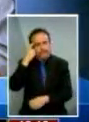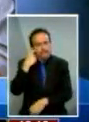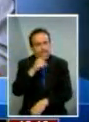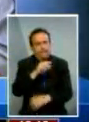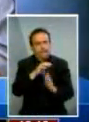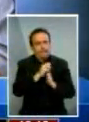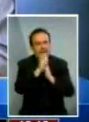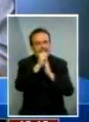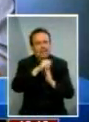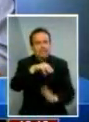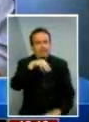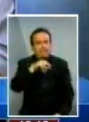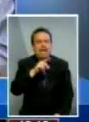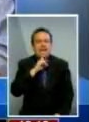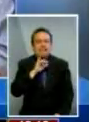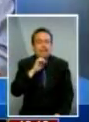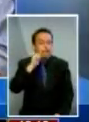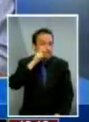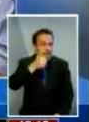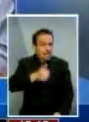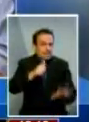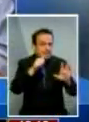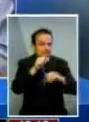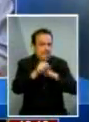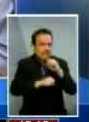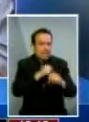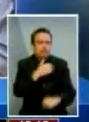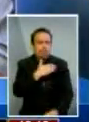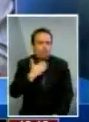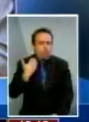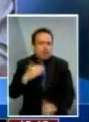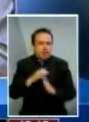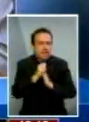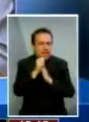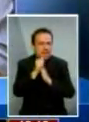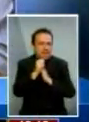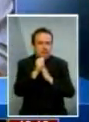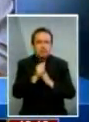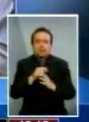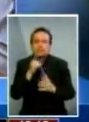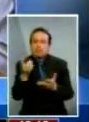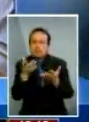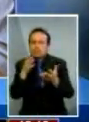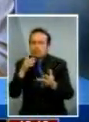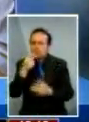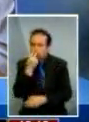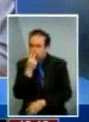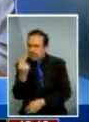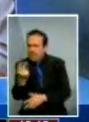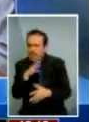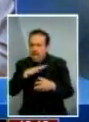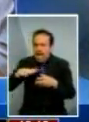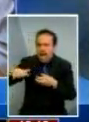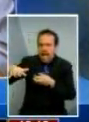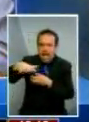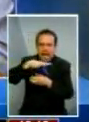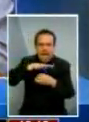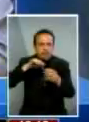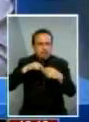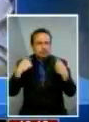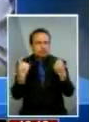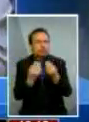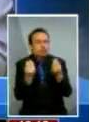Matías Catrileo, que mañana se cumplen 6 años de su muerte. ¿Cómo se ha visto el ambiente en ese